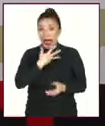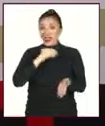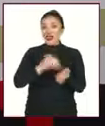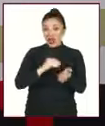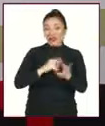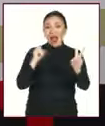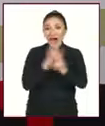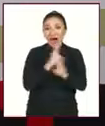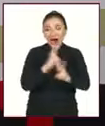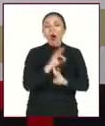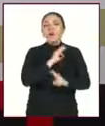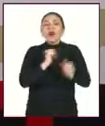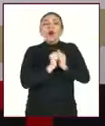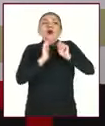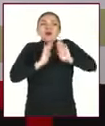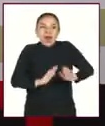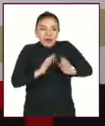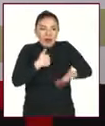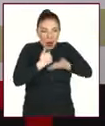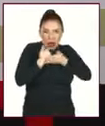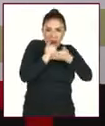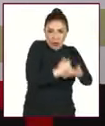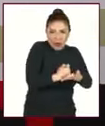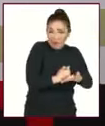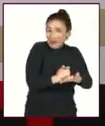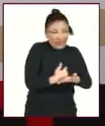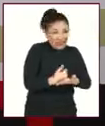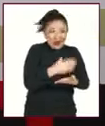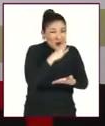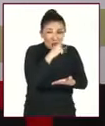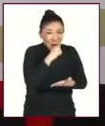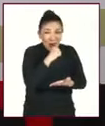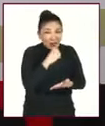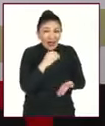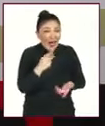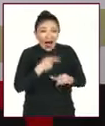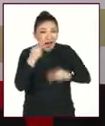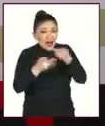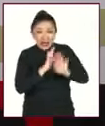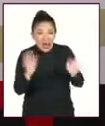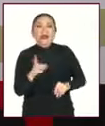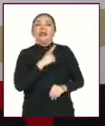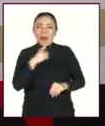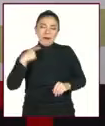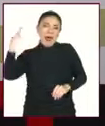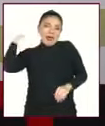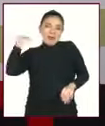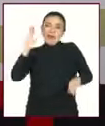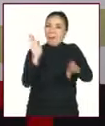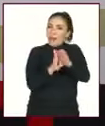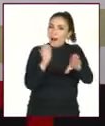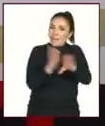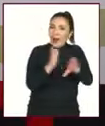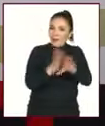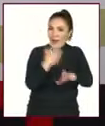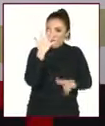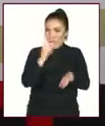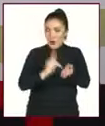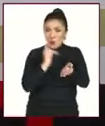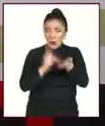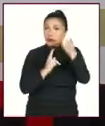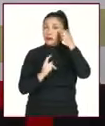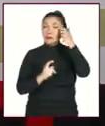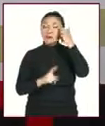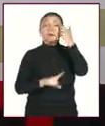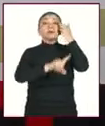poco más calmados. Pero si no, entonces tratar de dar los 5 golpecitos y posteriormente iniciar